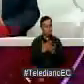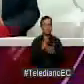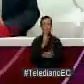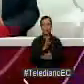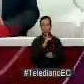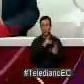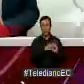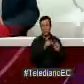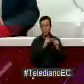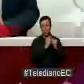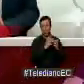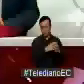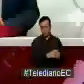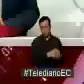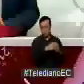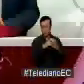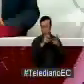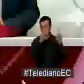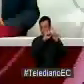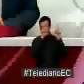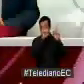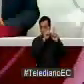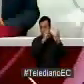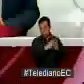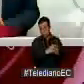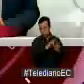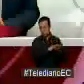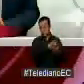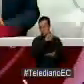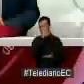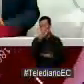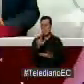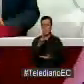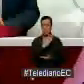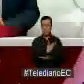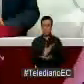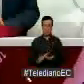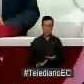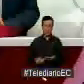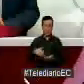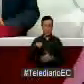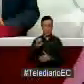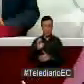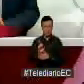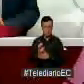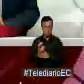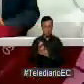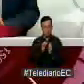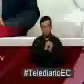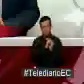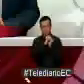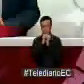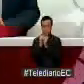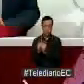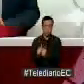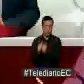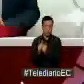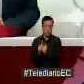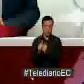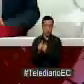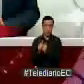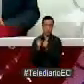fue parte de esta comitiva de empresarios que también estuvo acompañando al presidente de la República y a la comitiva de autoridades en